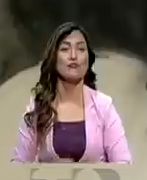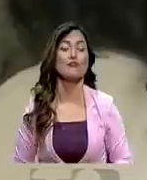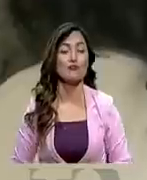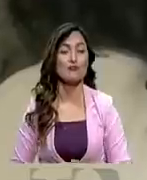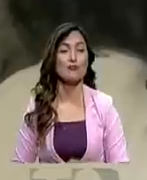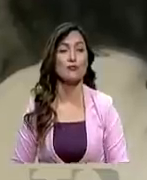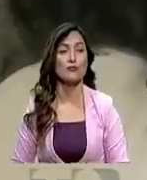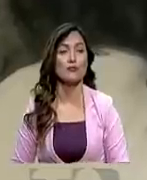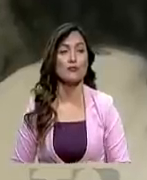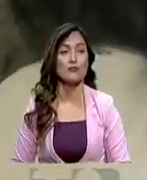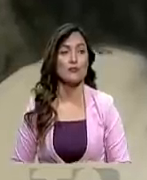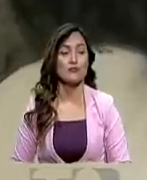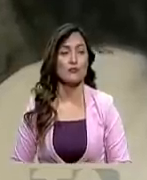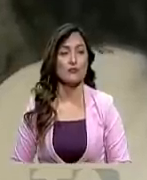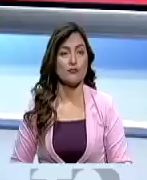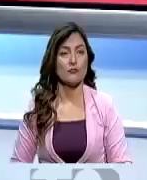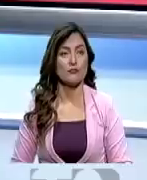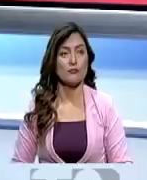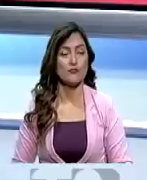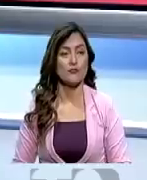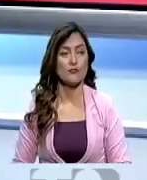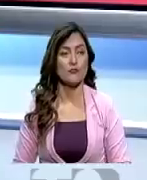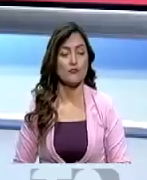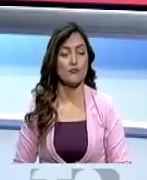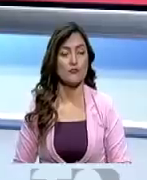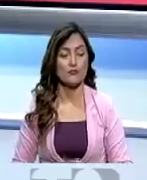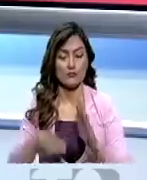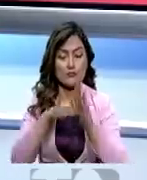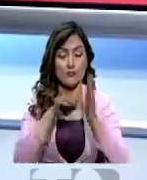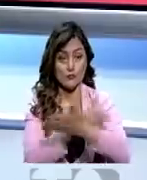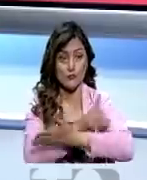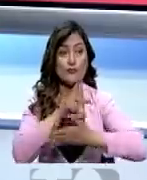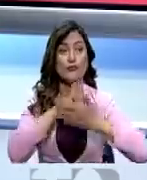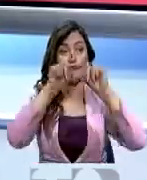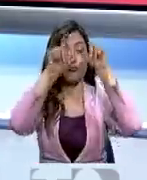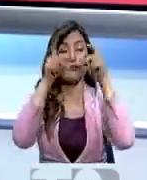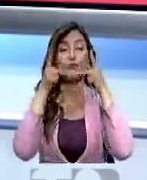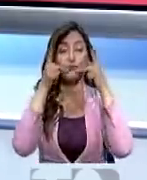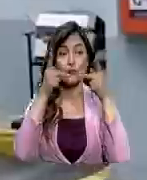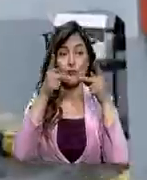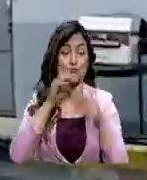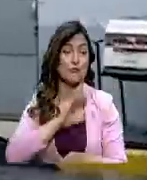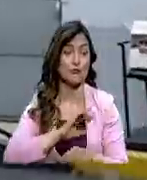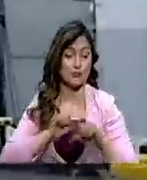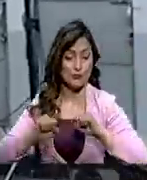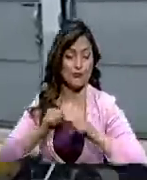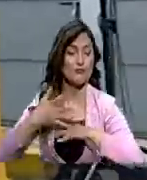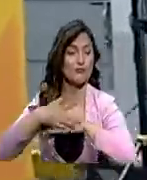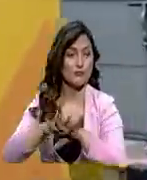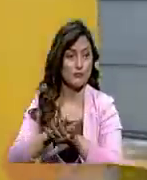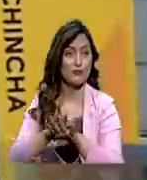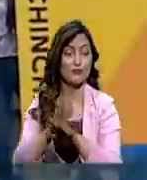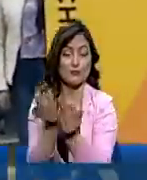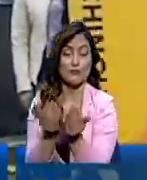En Quito, Stephanie Paz, 24 horas. Banco Pichincha y la empresa pública metropolitana de gestión integral de